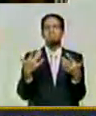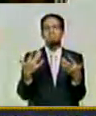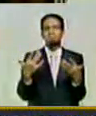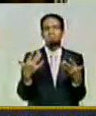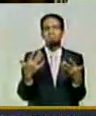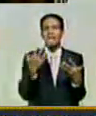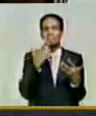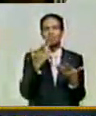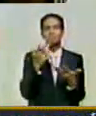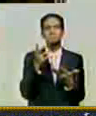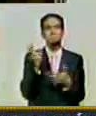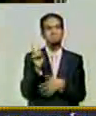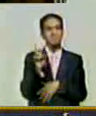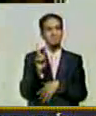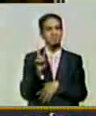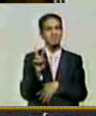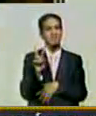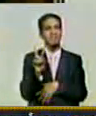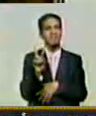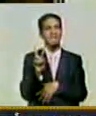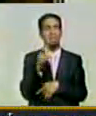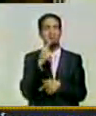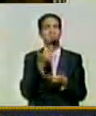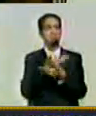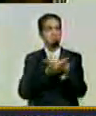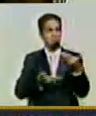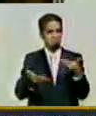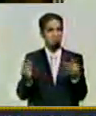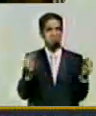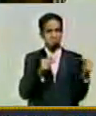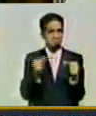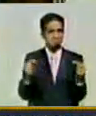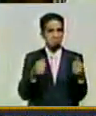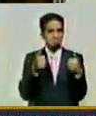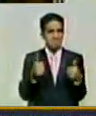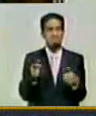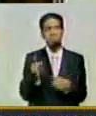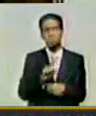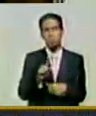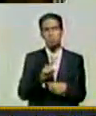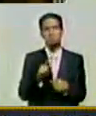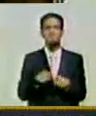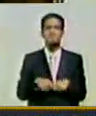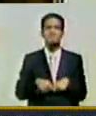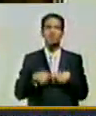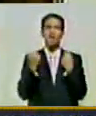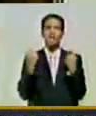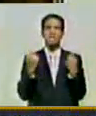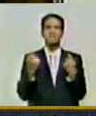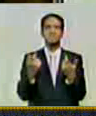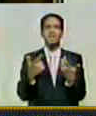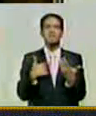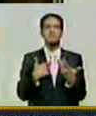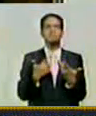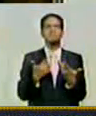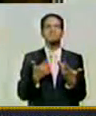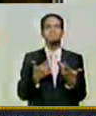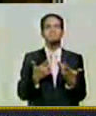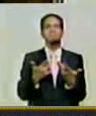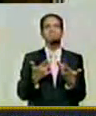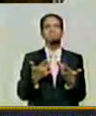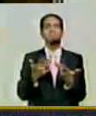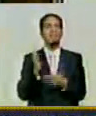una nación, que es la convivencia, el debate electoral, el ganar espacios en